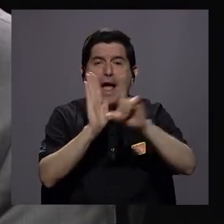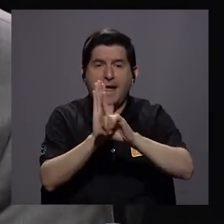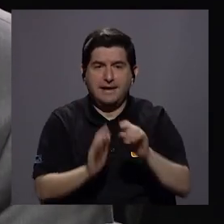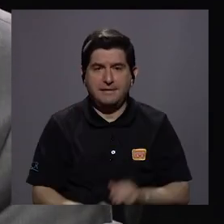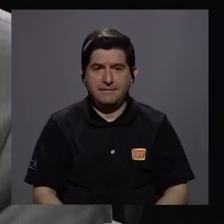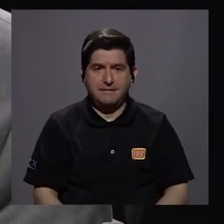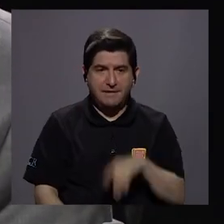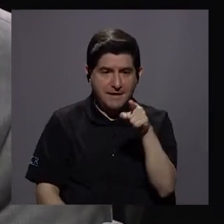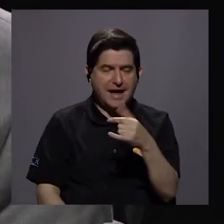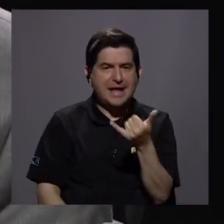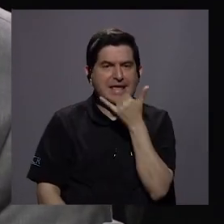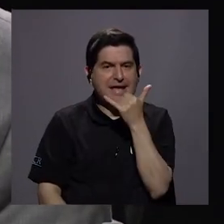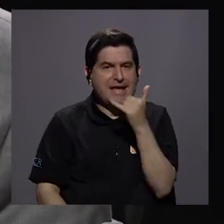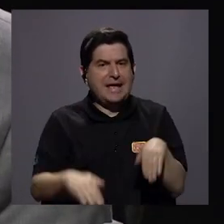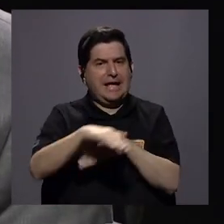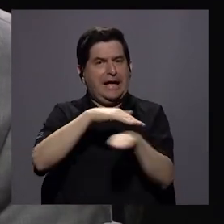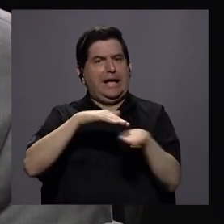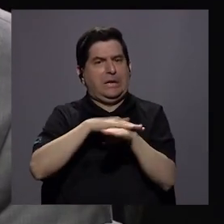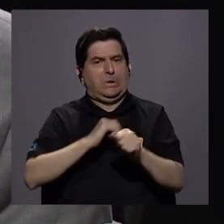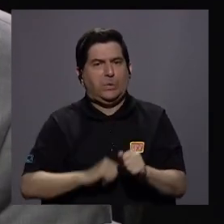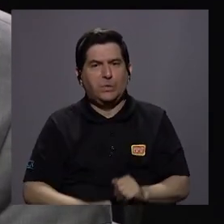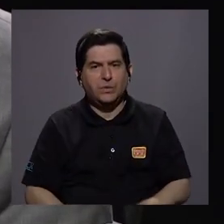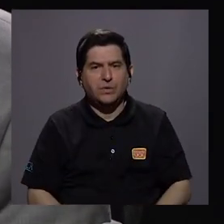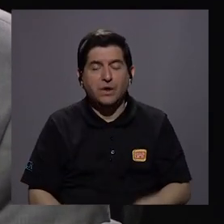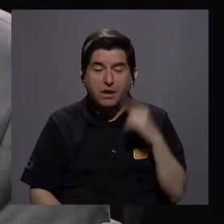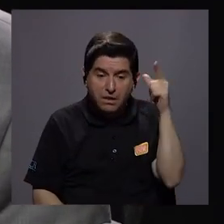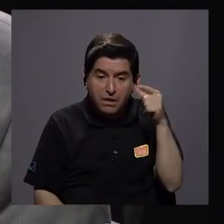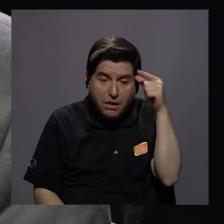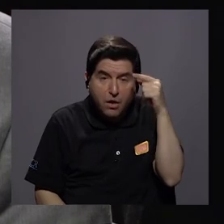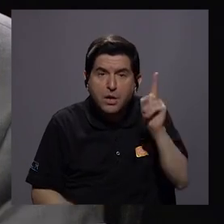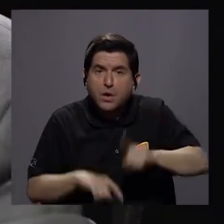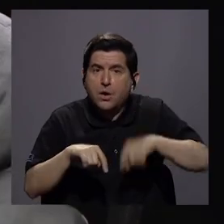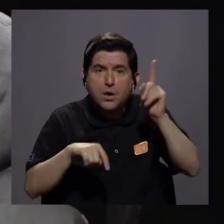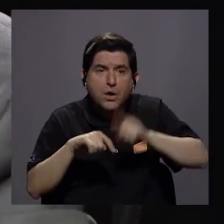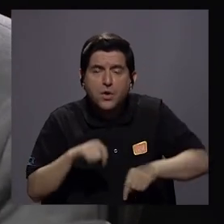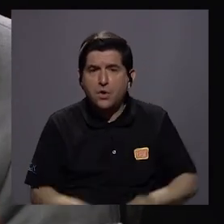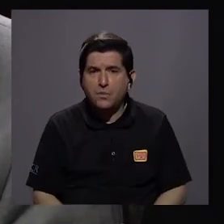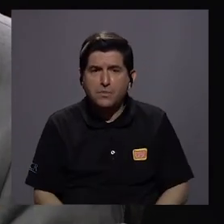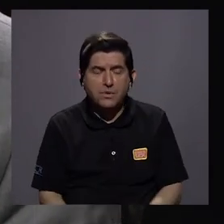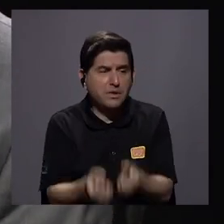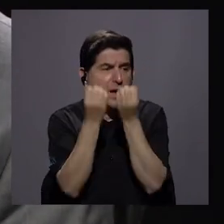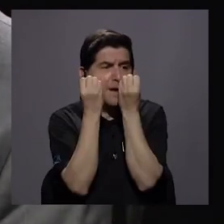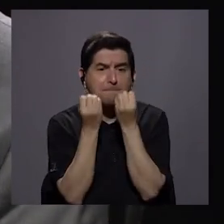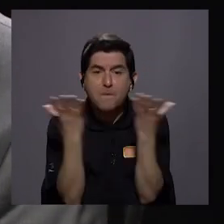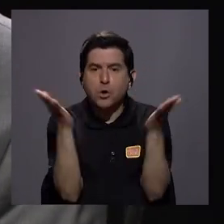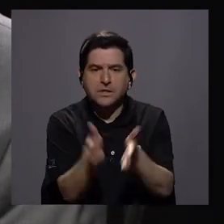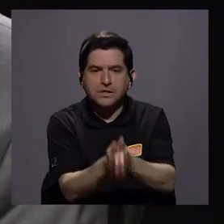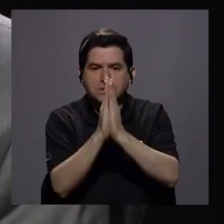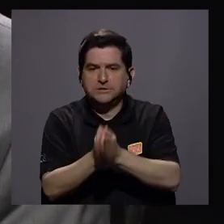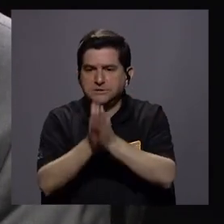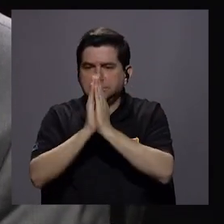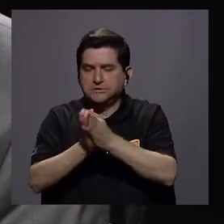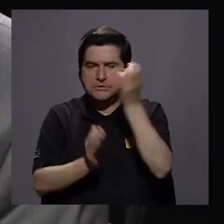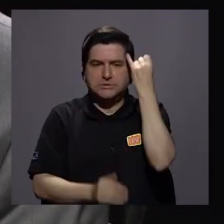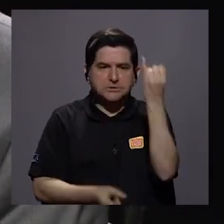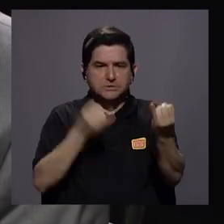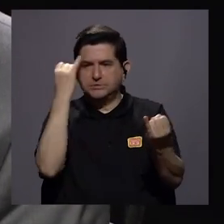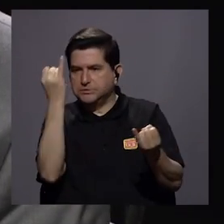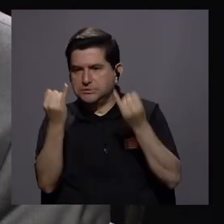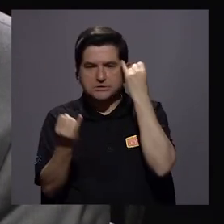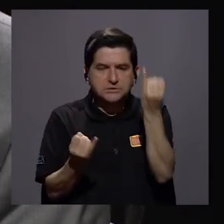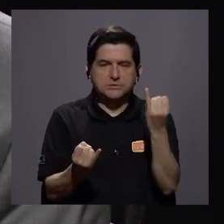Y ahí creo que hubo un error fundamental. Y es que, por supuesto, que no podía tomar en cuenta tantas solicitudes y tantas